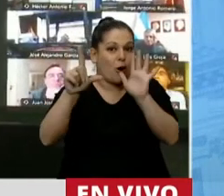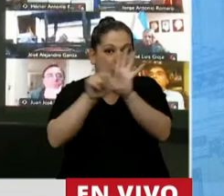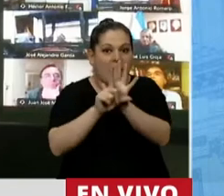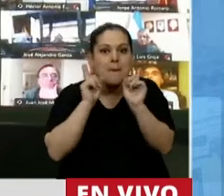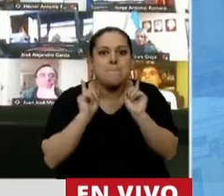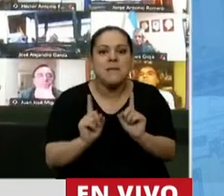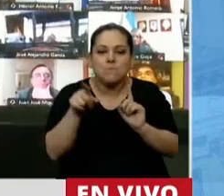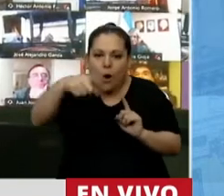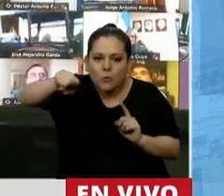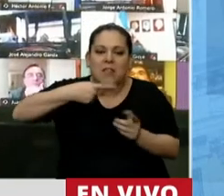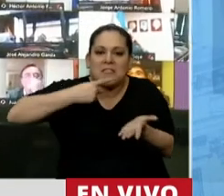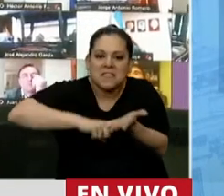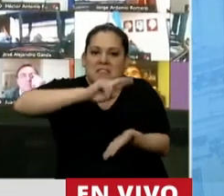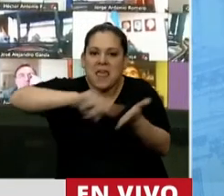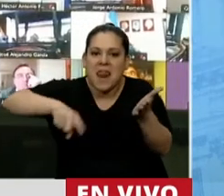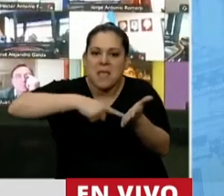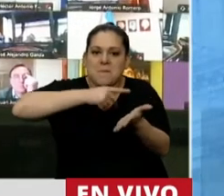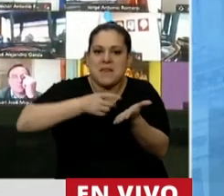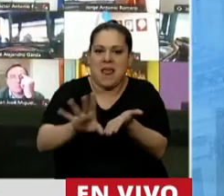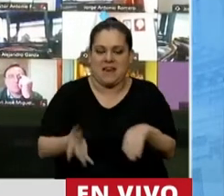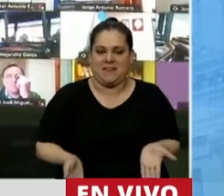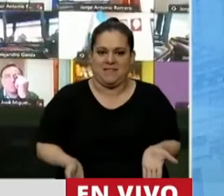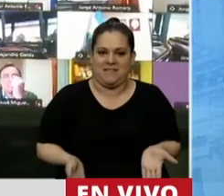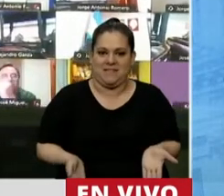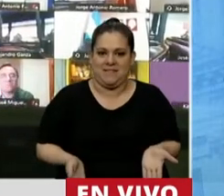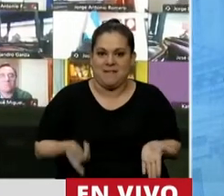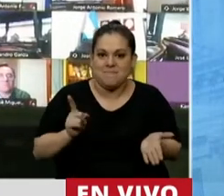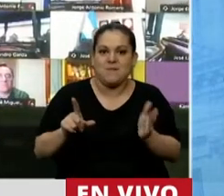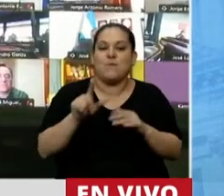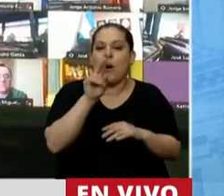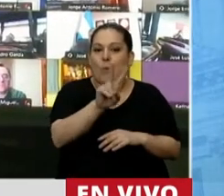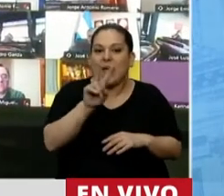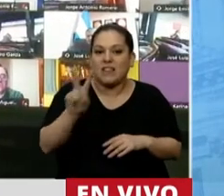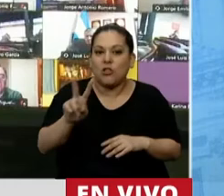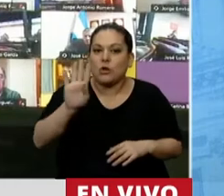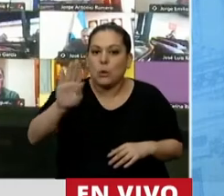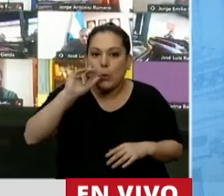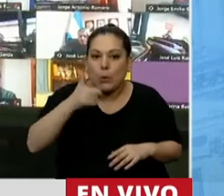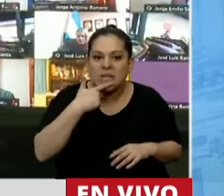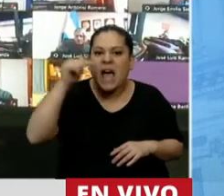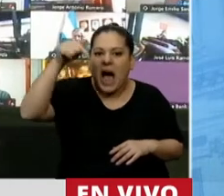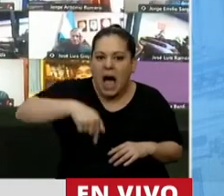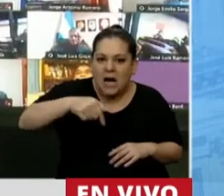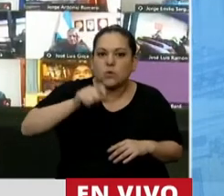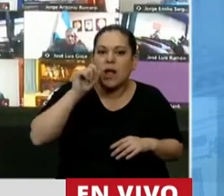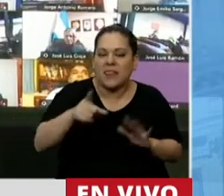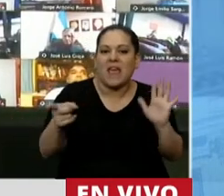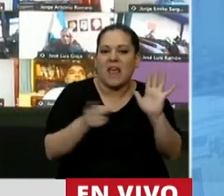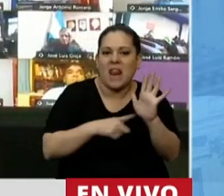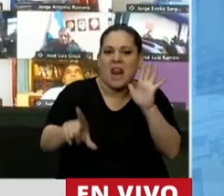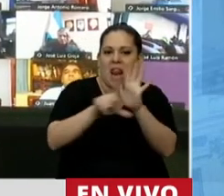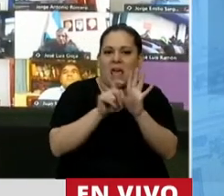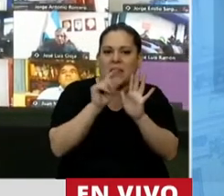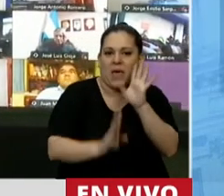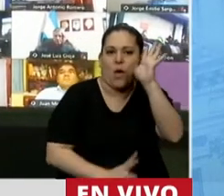están eliminando hoy con este dictamen que pretenden votar, el 22 bis actual de la Ley de Bosques, que es el